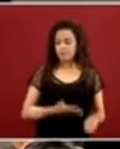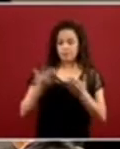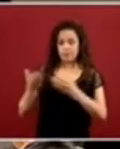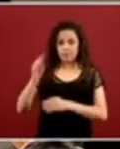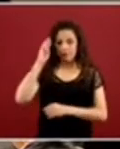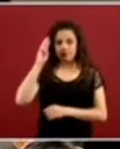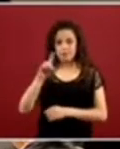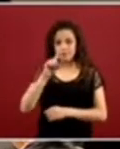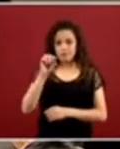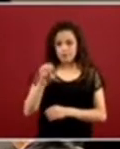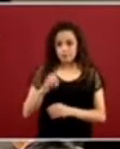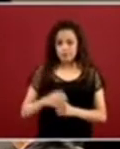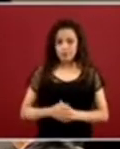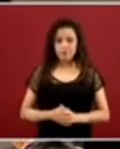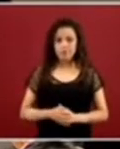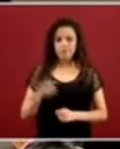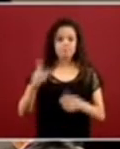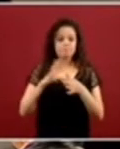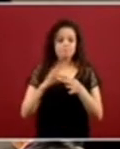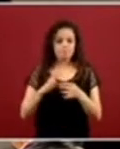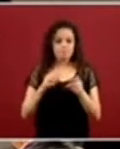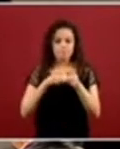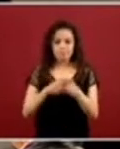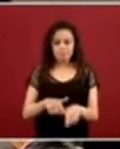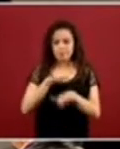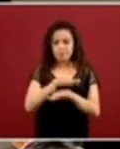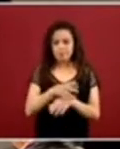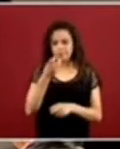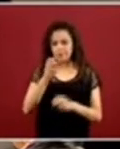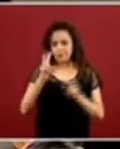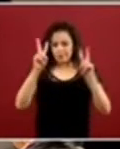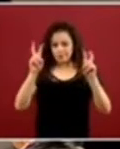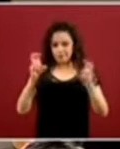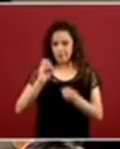que continuará hablando al respecto. Muchas gracias.